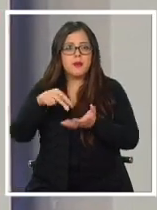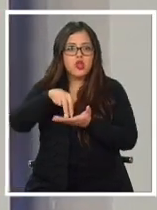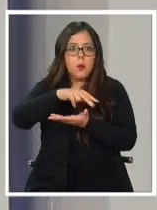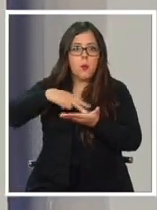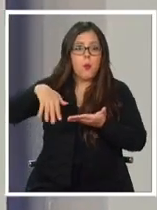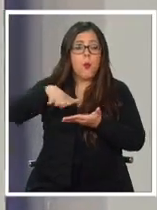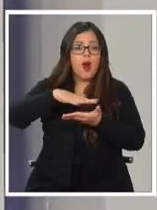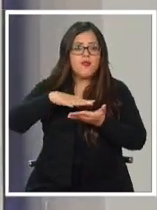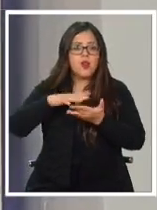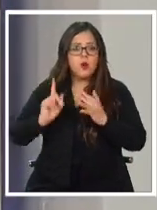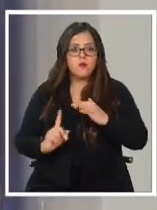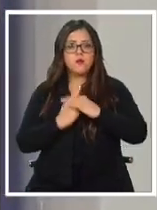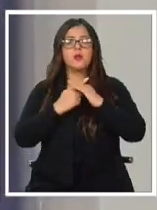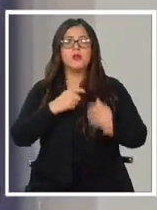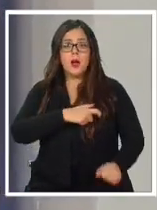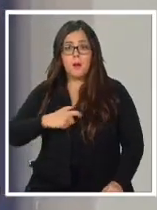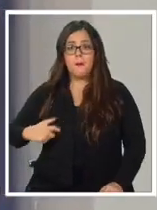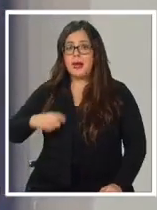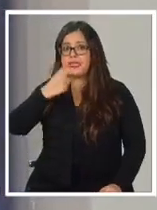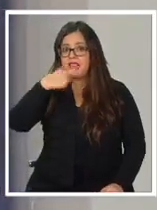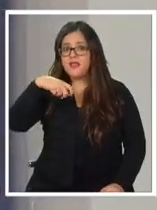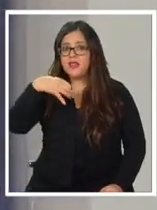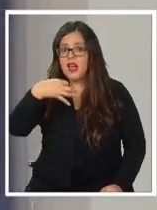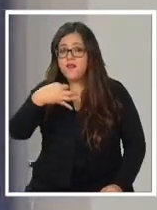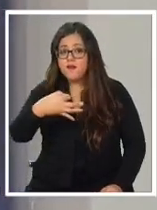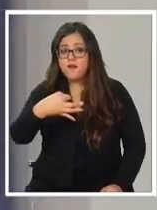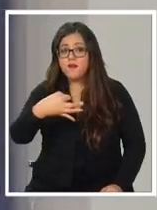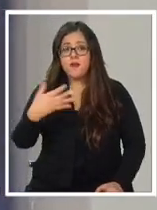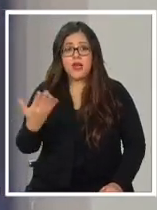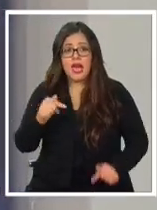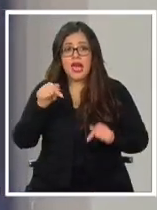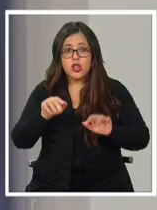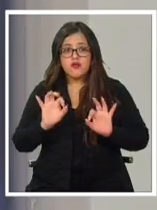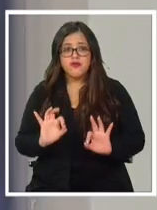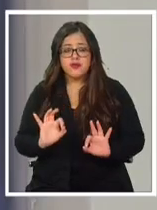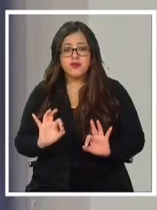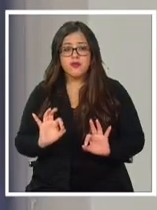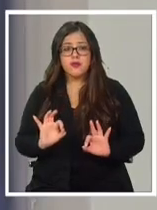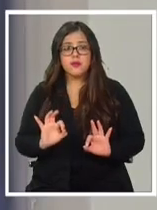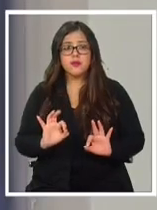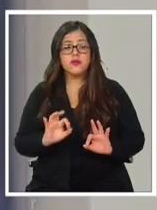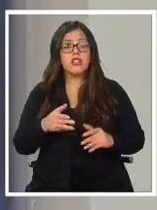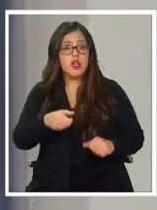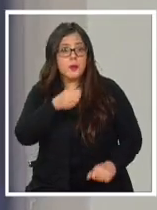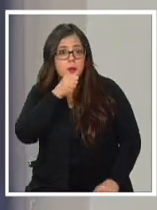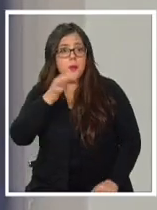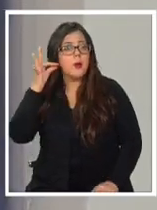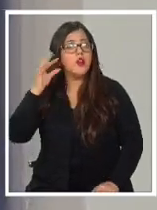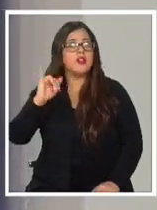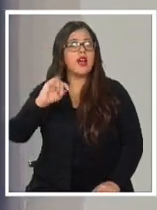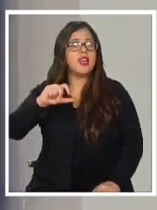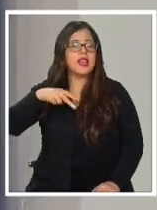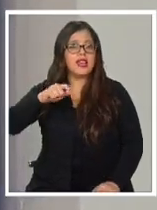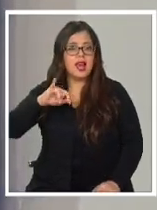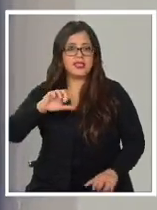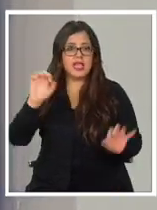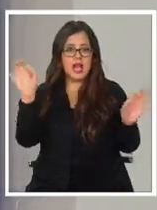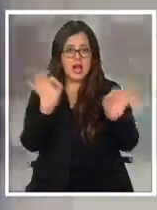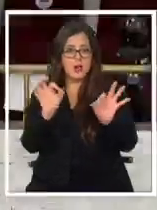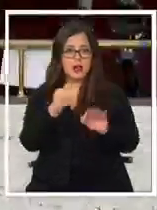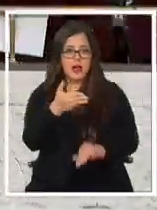originarios. El presidente Gabriel Boric dijo que esto va en la línea correcta. ¿Quién tiene el informe? La periodista Ignacia Jiménez.